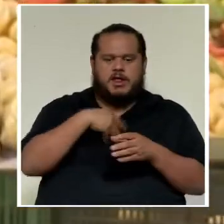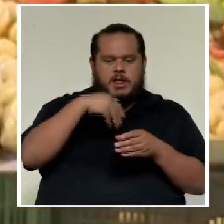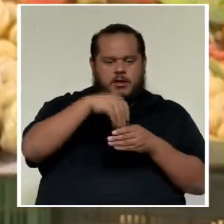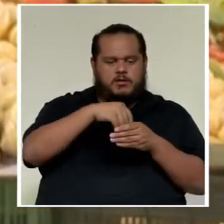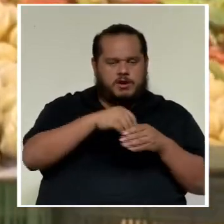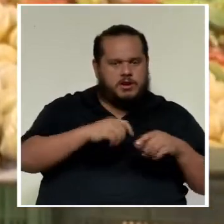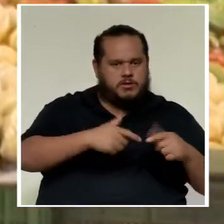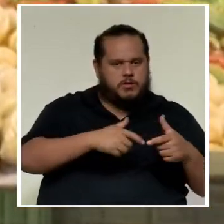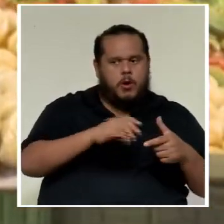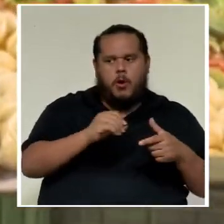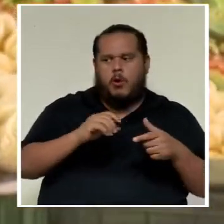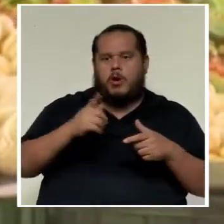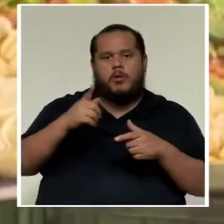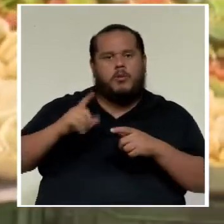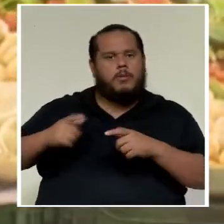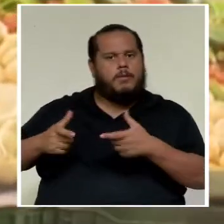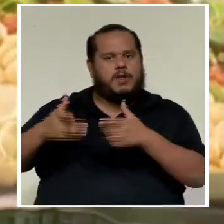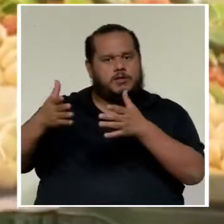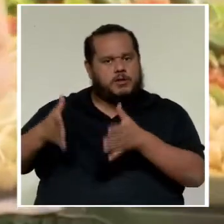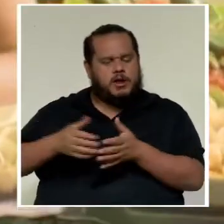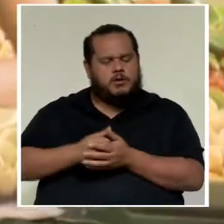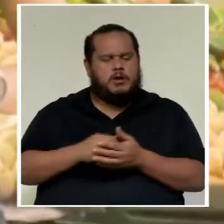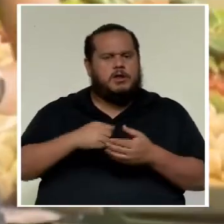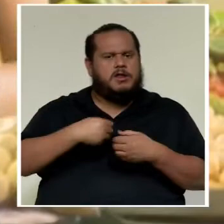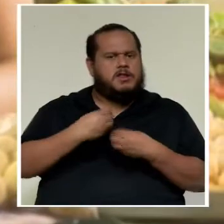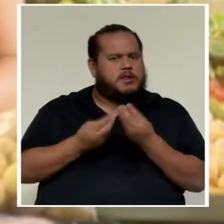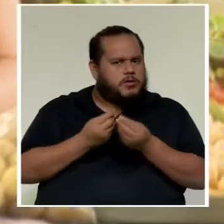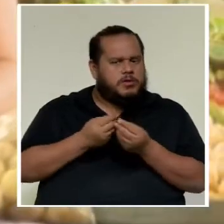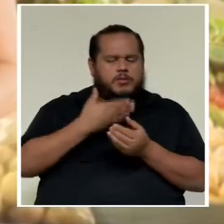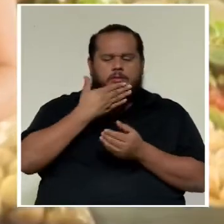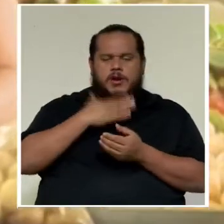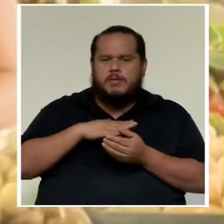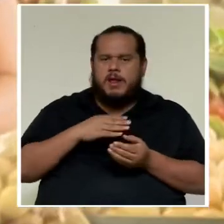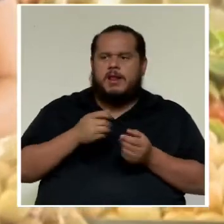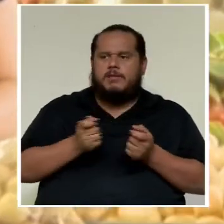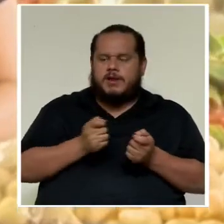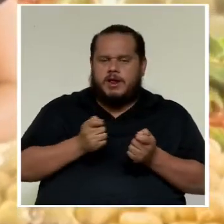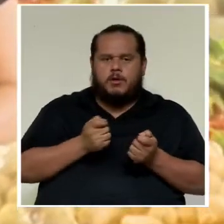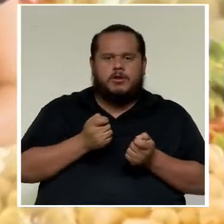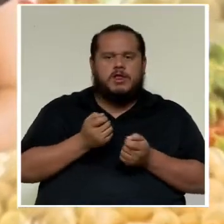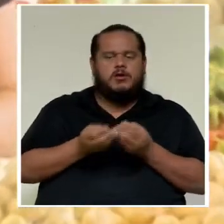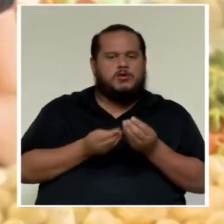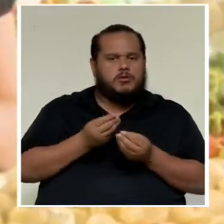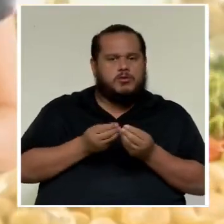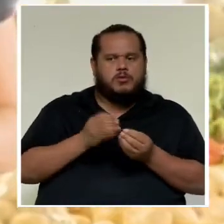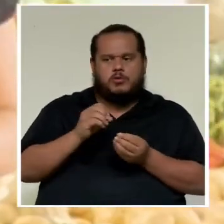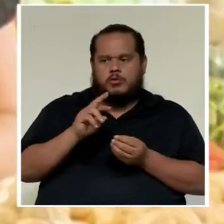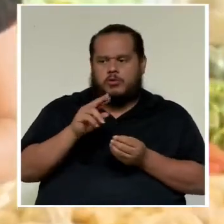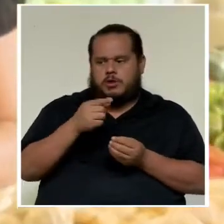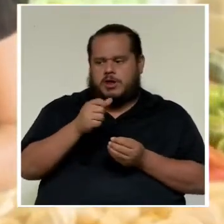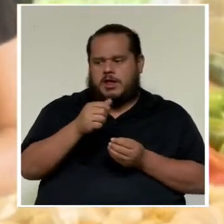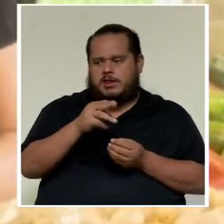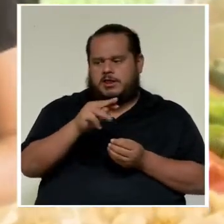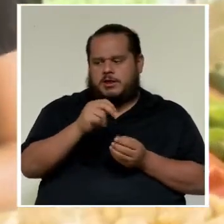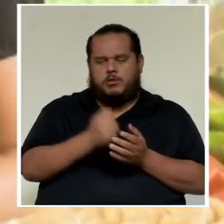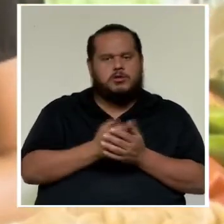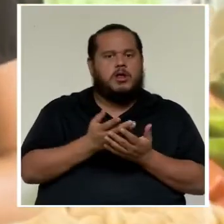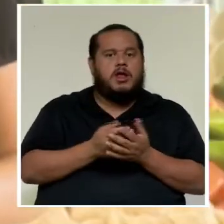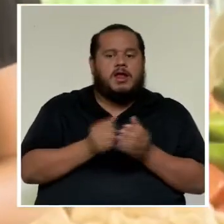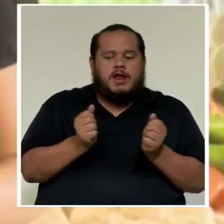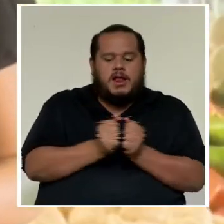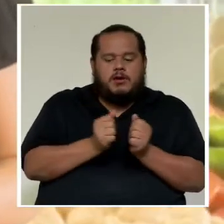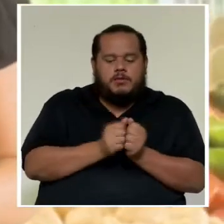sanitario o en un basurero se produce por el mal manejo de los productos orgánicos. La compactación anaeróbica de